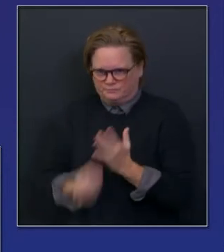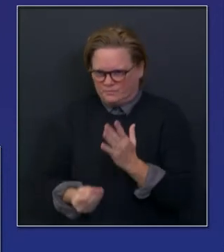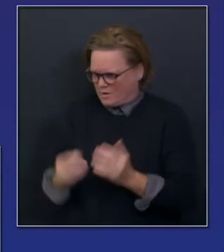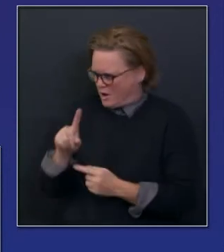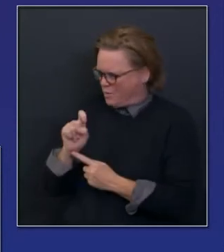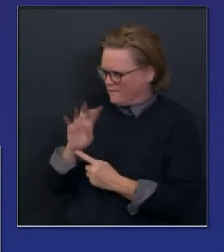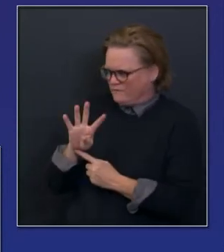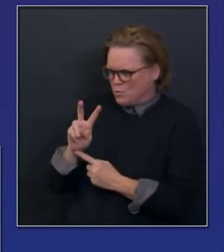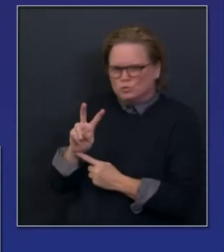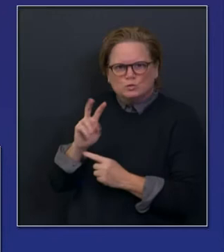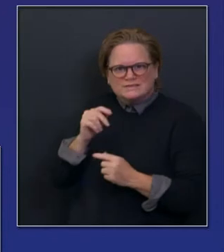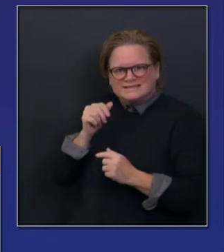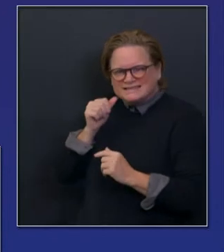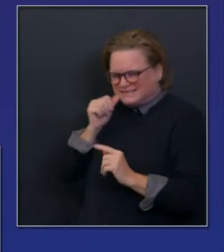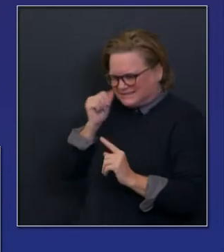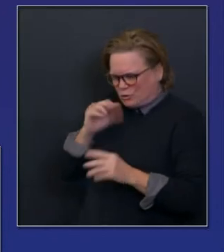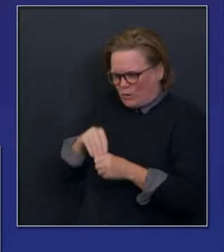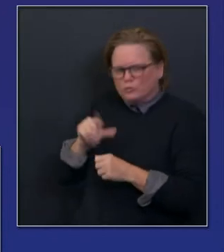142 vidas,